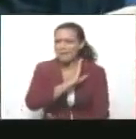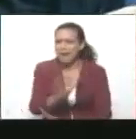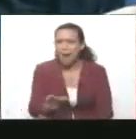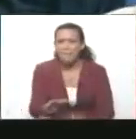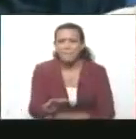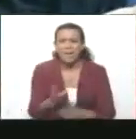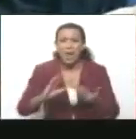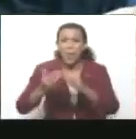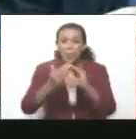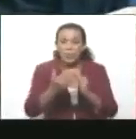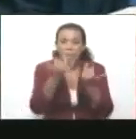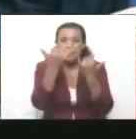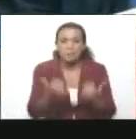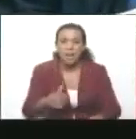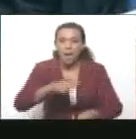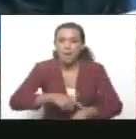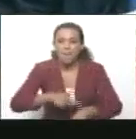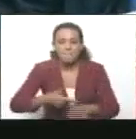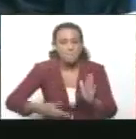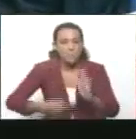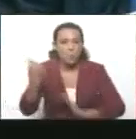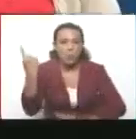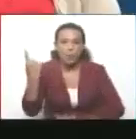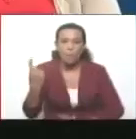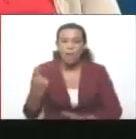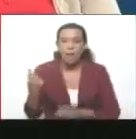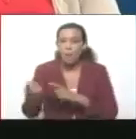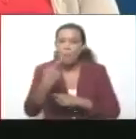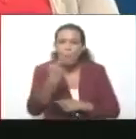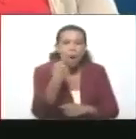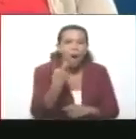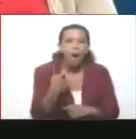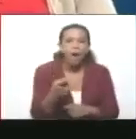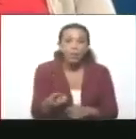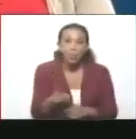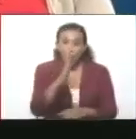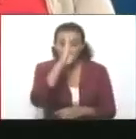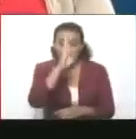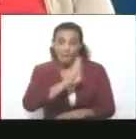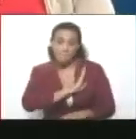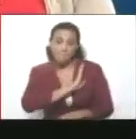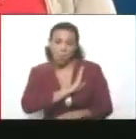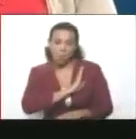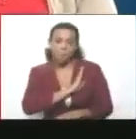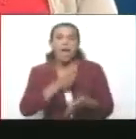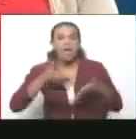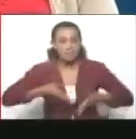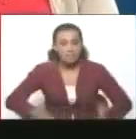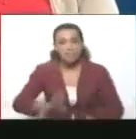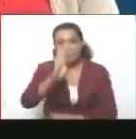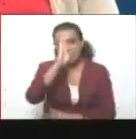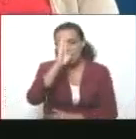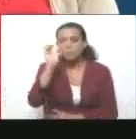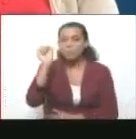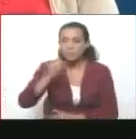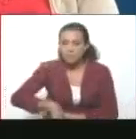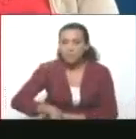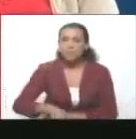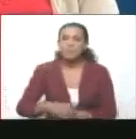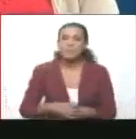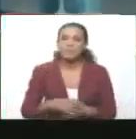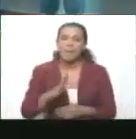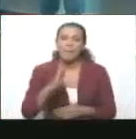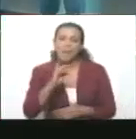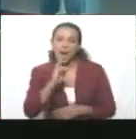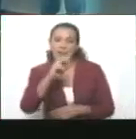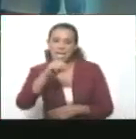estaba en la comunidad. Se abocaron inmediatamente. ¿Tú eres de Varina? De Varina. ¿Naciste en Varina? Nací en Varinita,